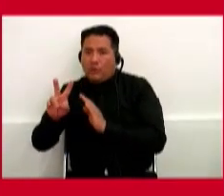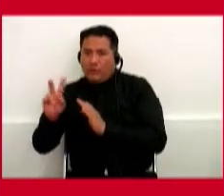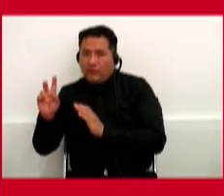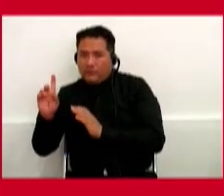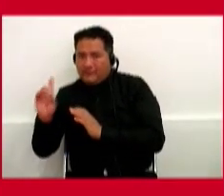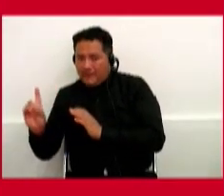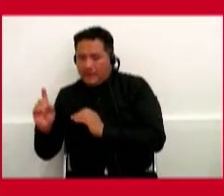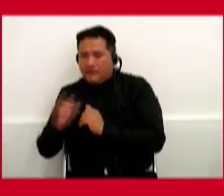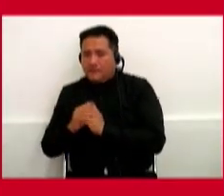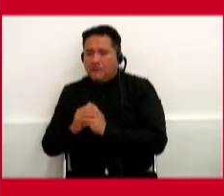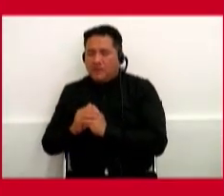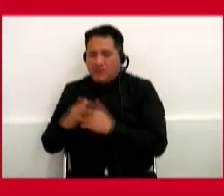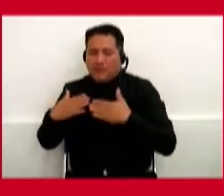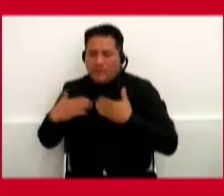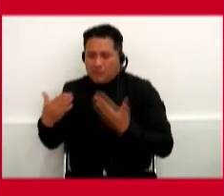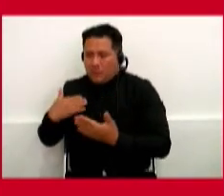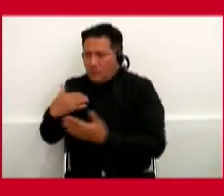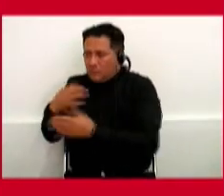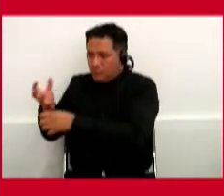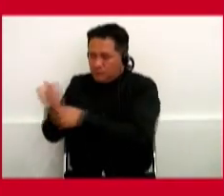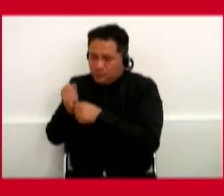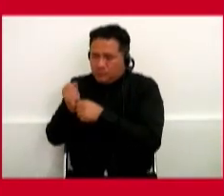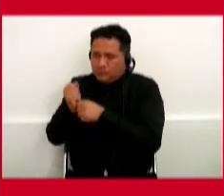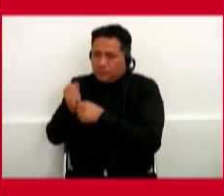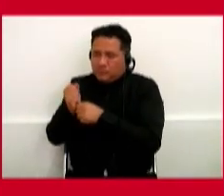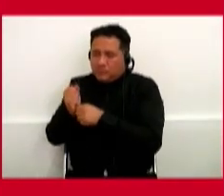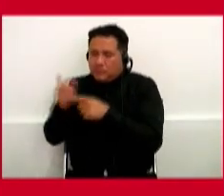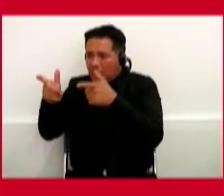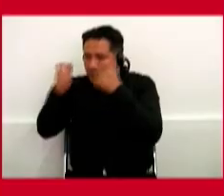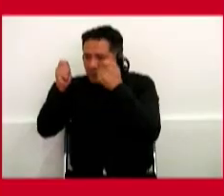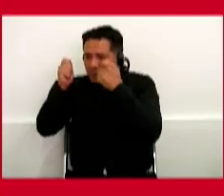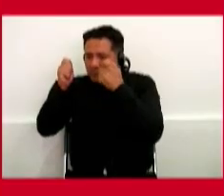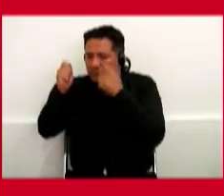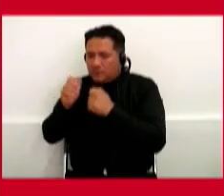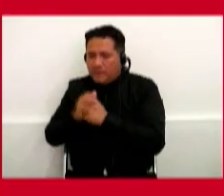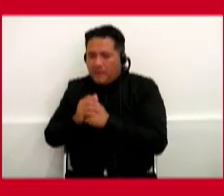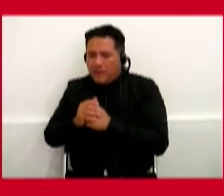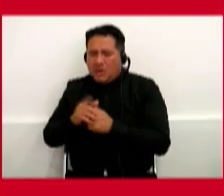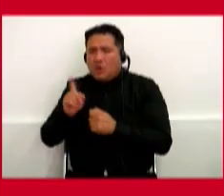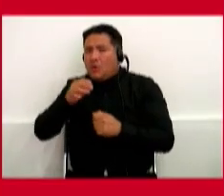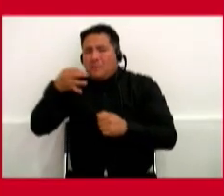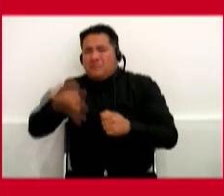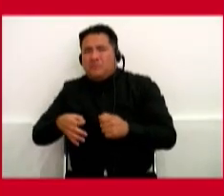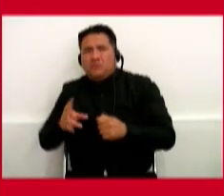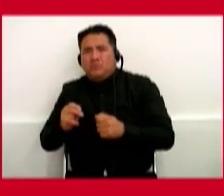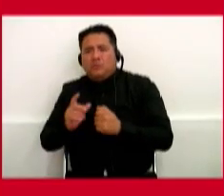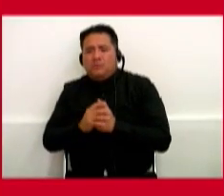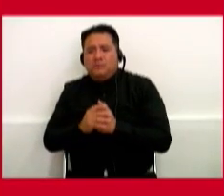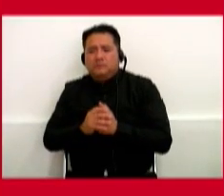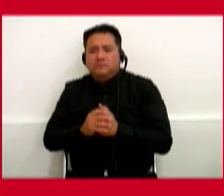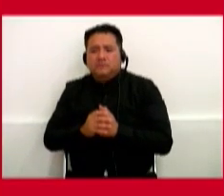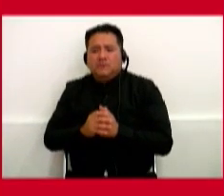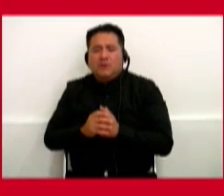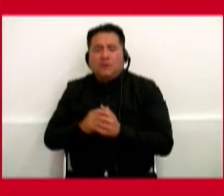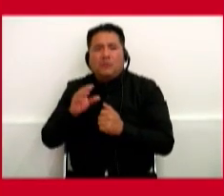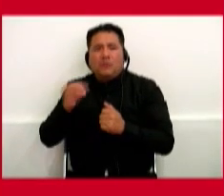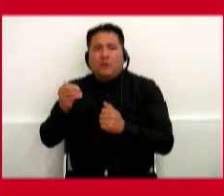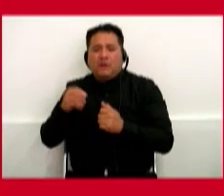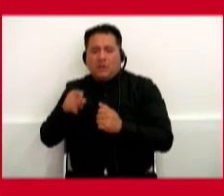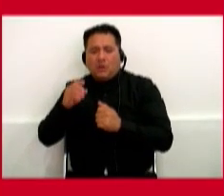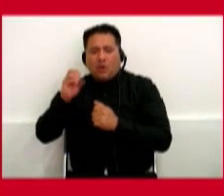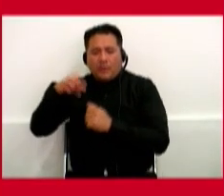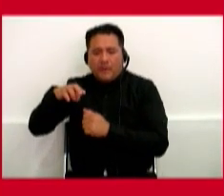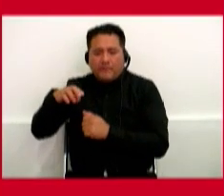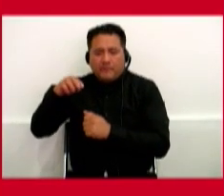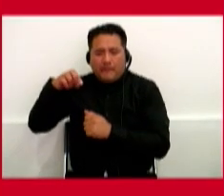puedo sustituir o capturar el efecto en 3D, lo cual no es cierto tampoco, sobre todo en el contexto de un open pit, debido a